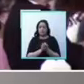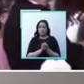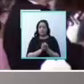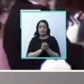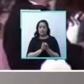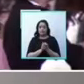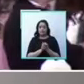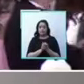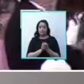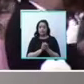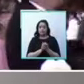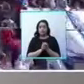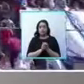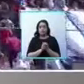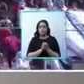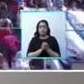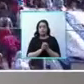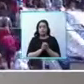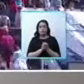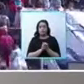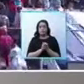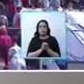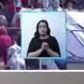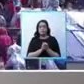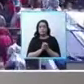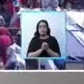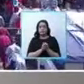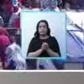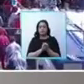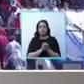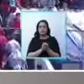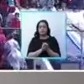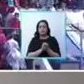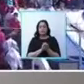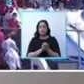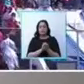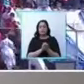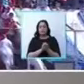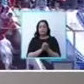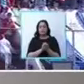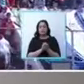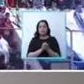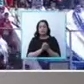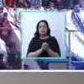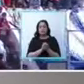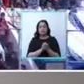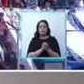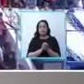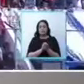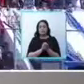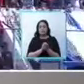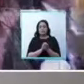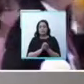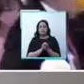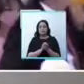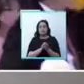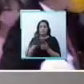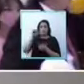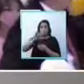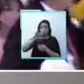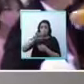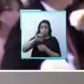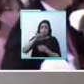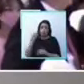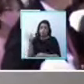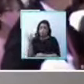comunicada por la ciudadanía en lo cotidiano, ¿verdad? El tema del alza de los precios son cosas que es difícil pues resolver de